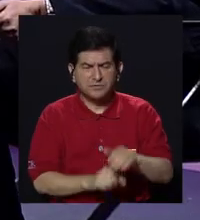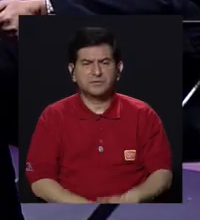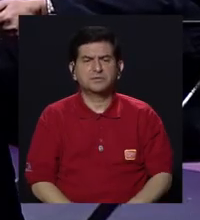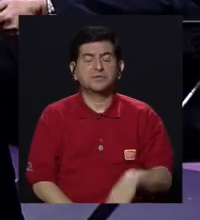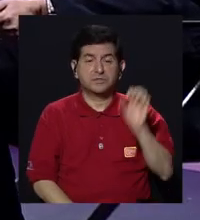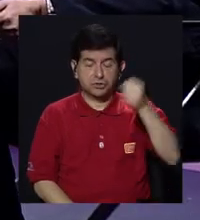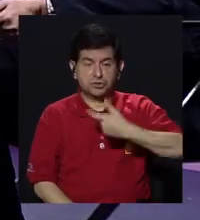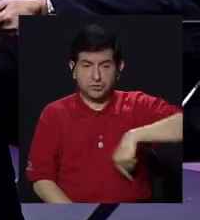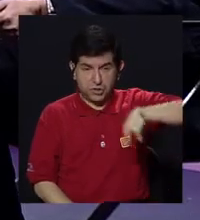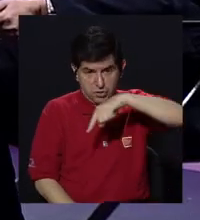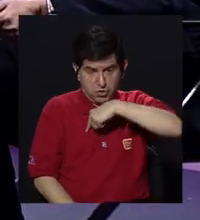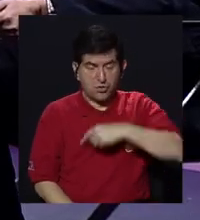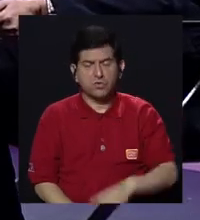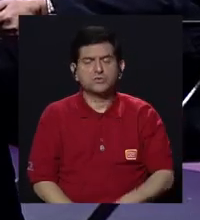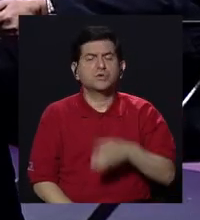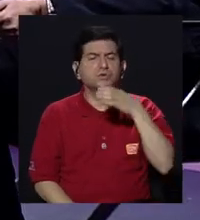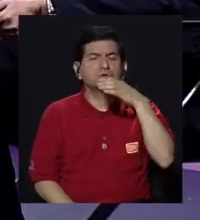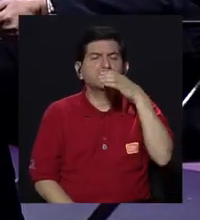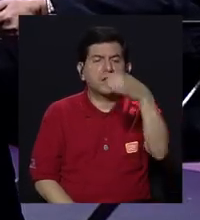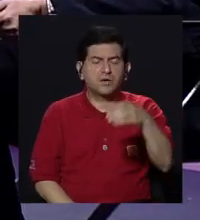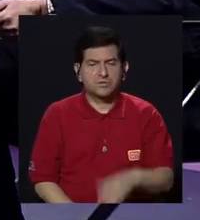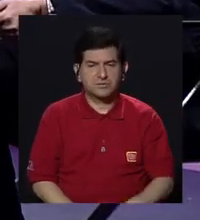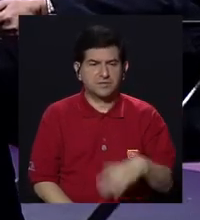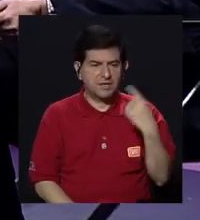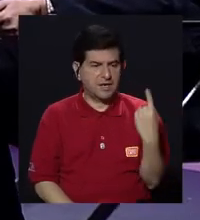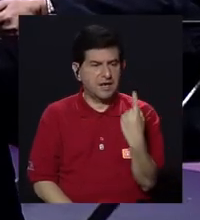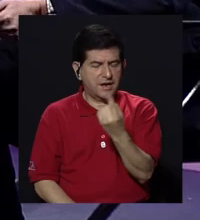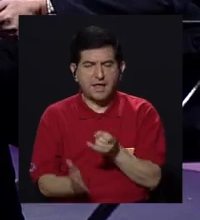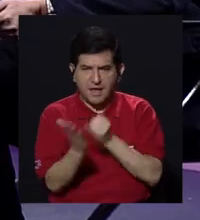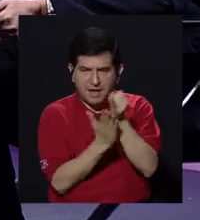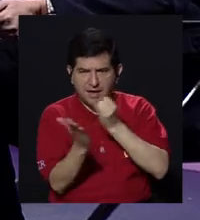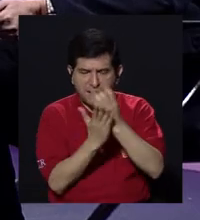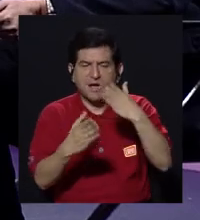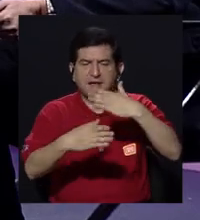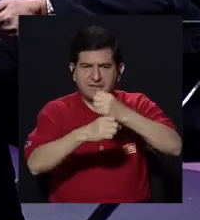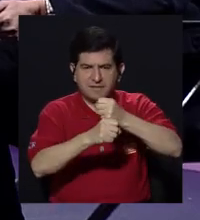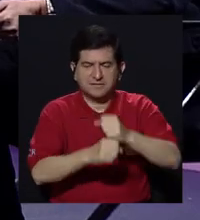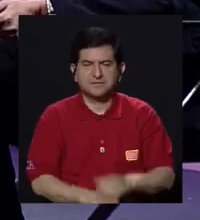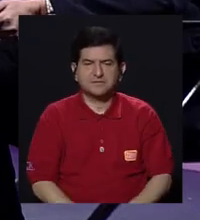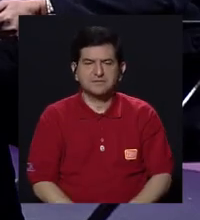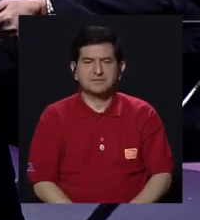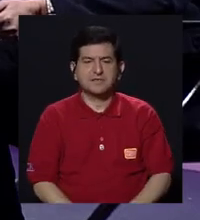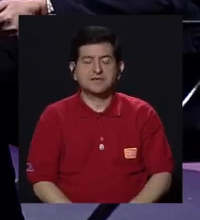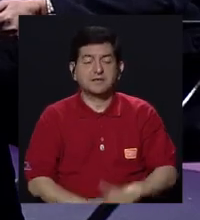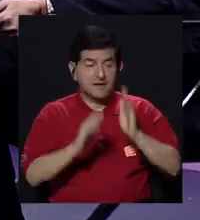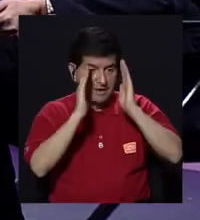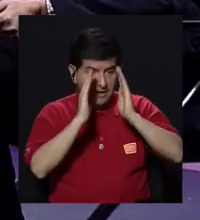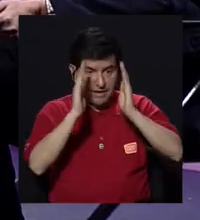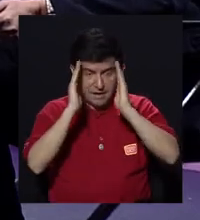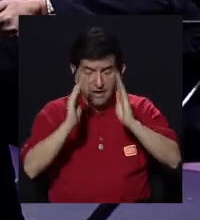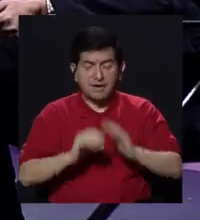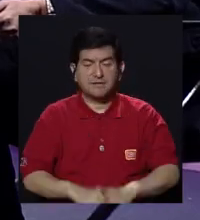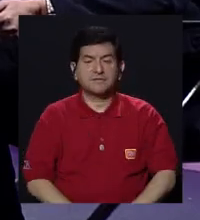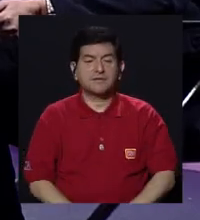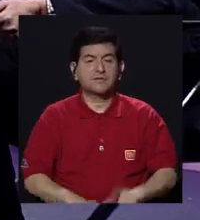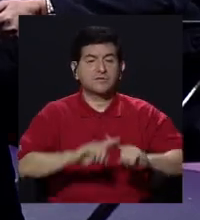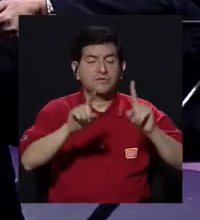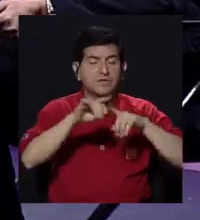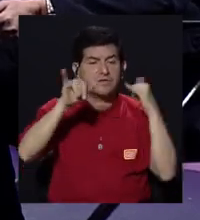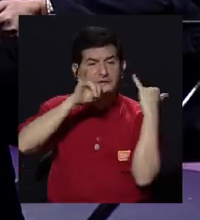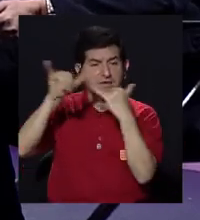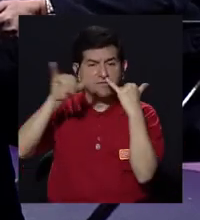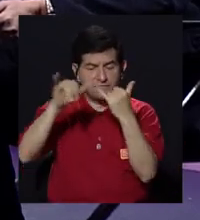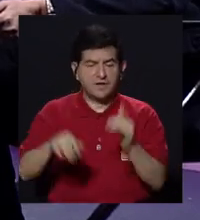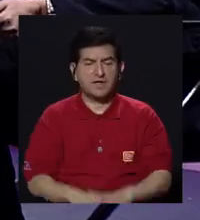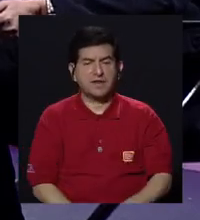Sí, nosotros hemos venido recomendando en cada investigación que hacemos y que le damos seguimiento a las denuncias